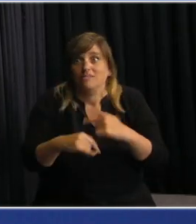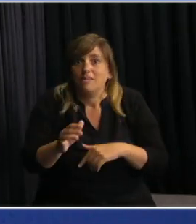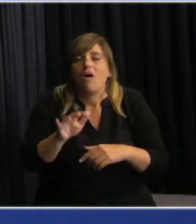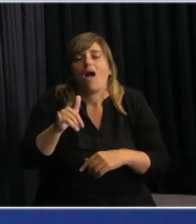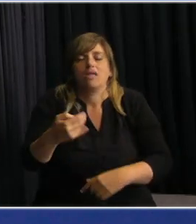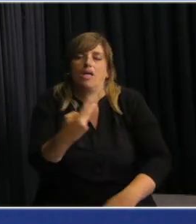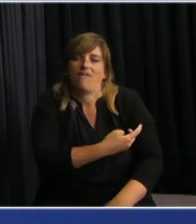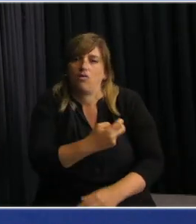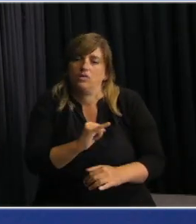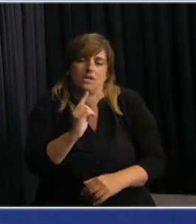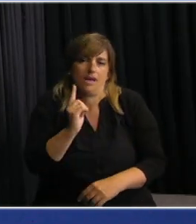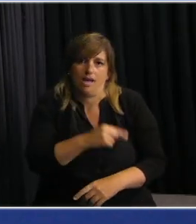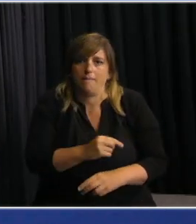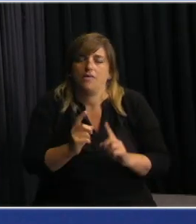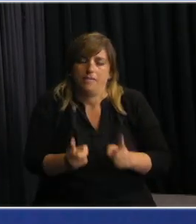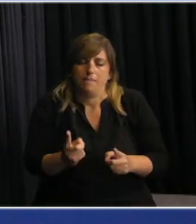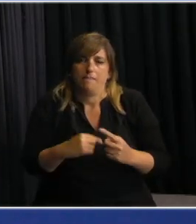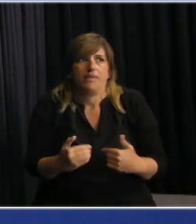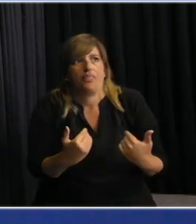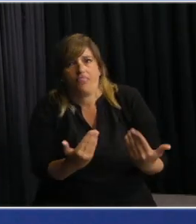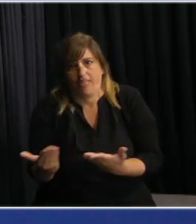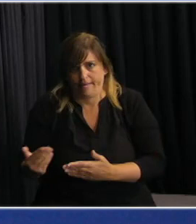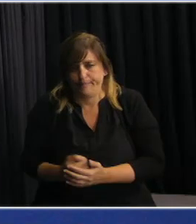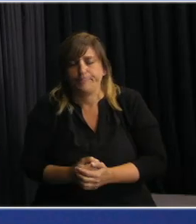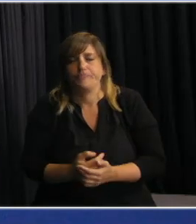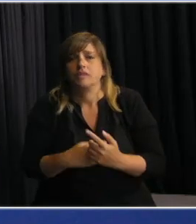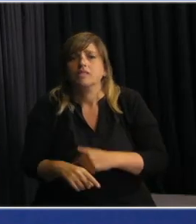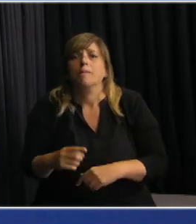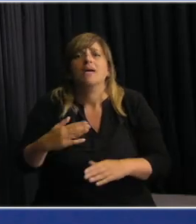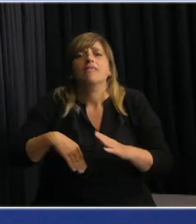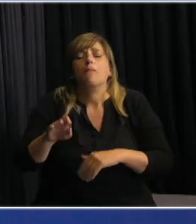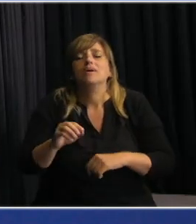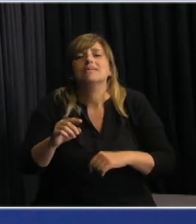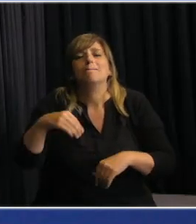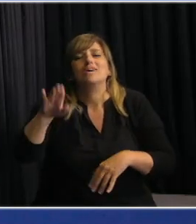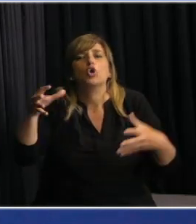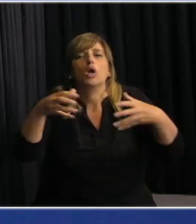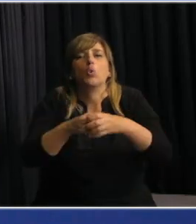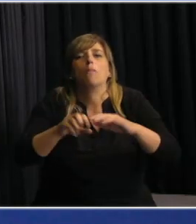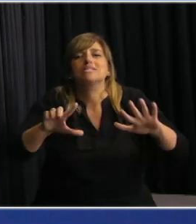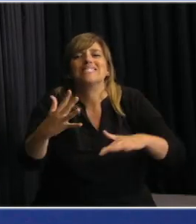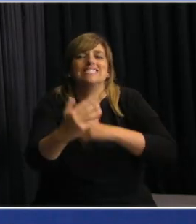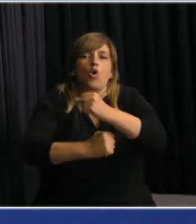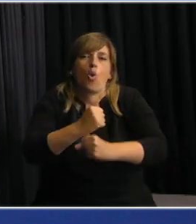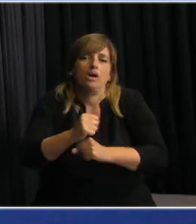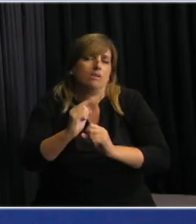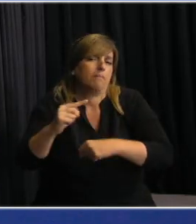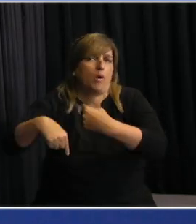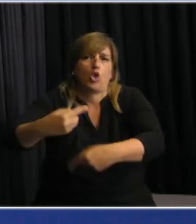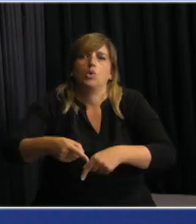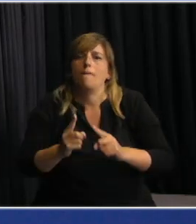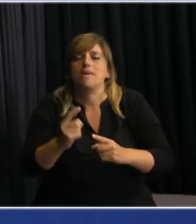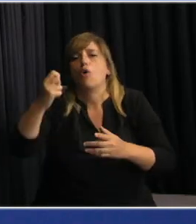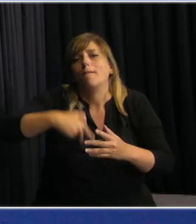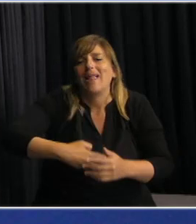cuanto antes posible. Seguiremos con los mayores de 75 y así sucesivamente con